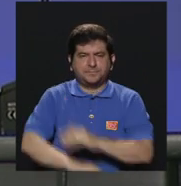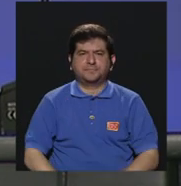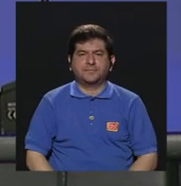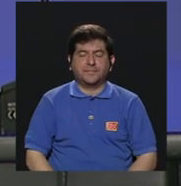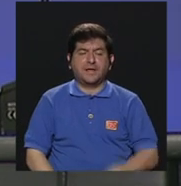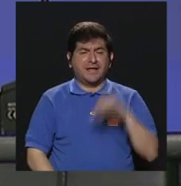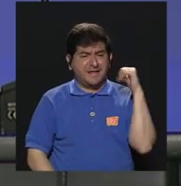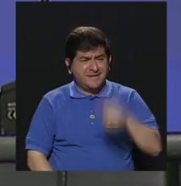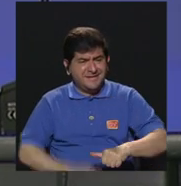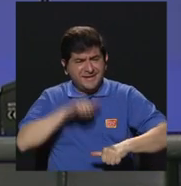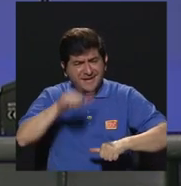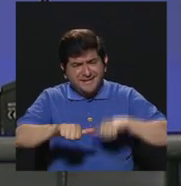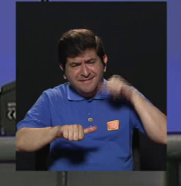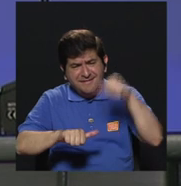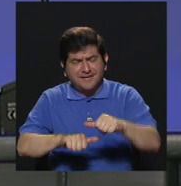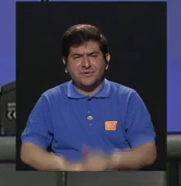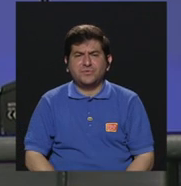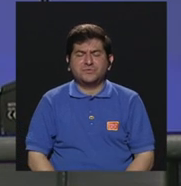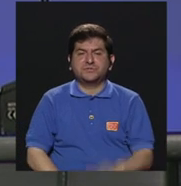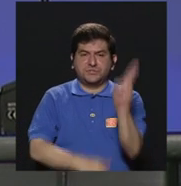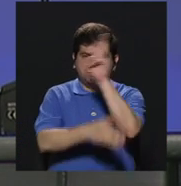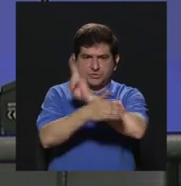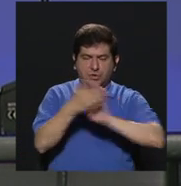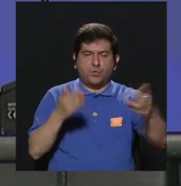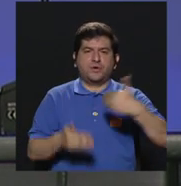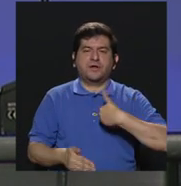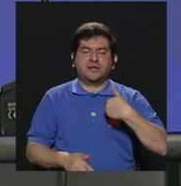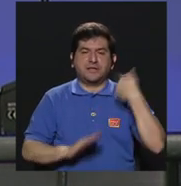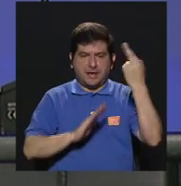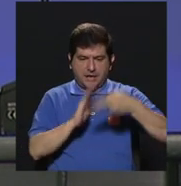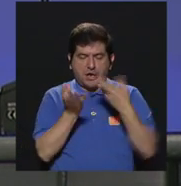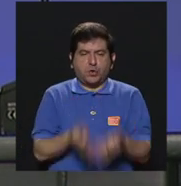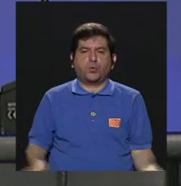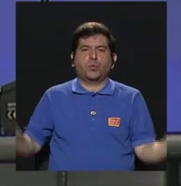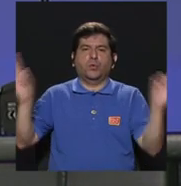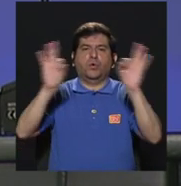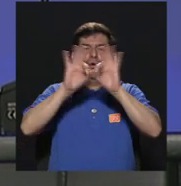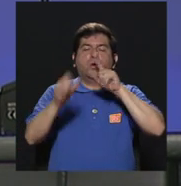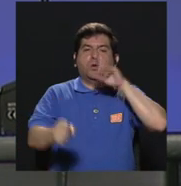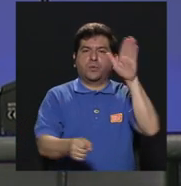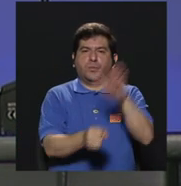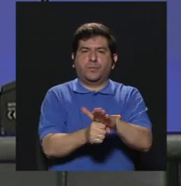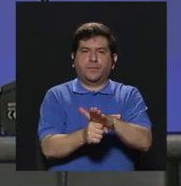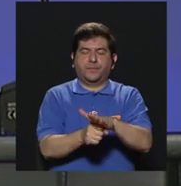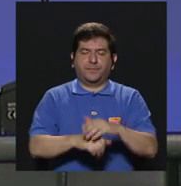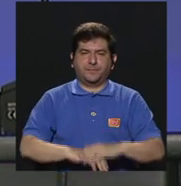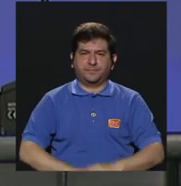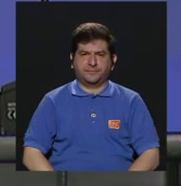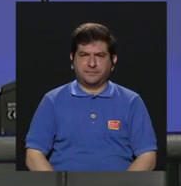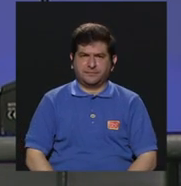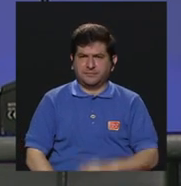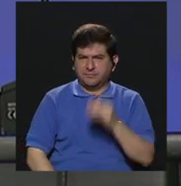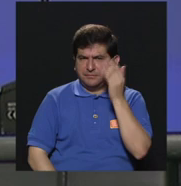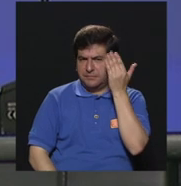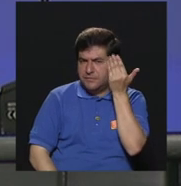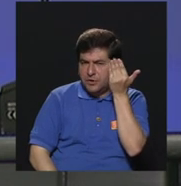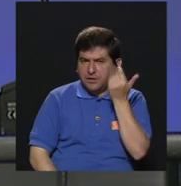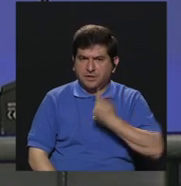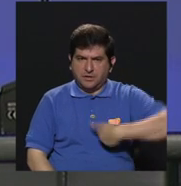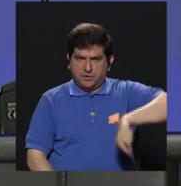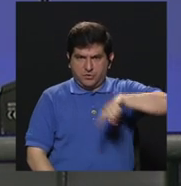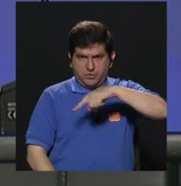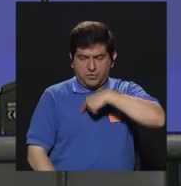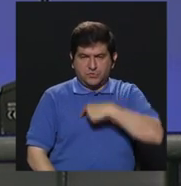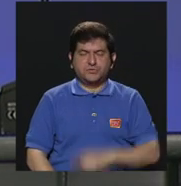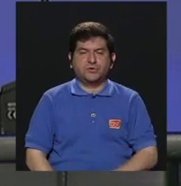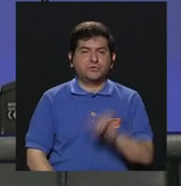En esa lucha, las universidades tenemos un papel muy importante que cumplir, porque somos